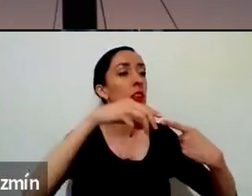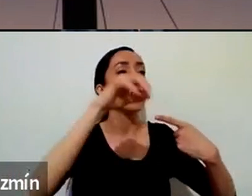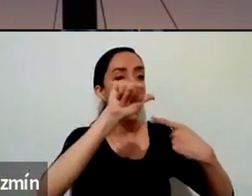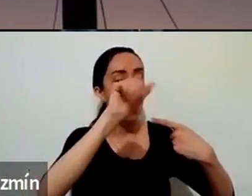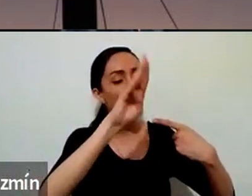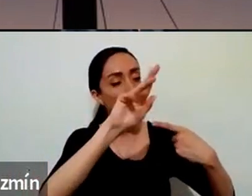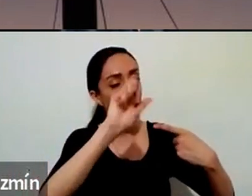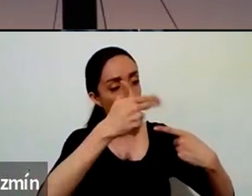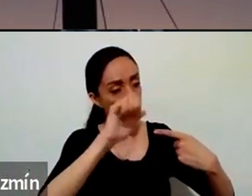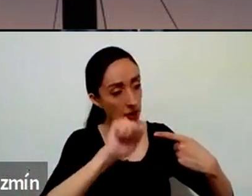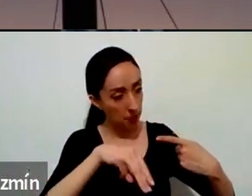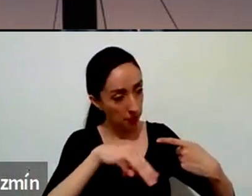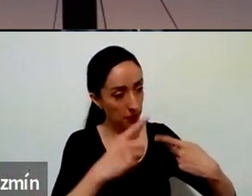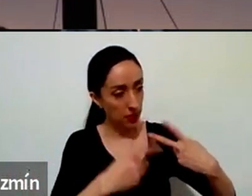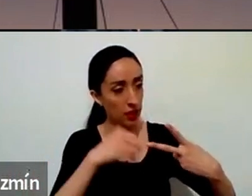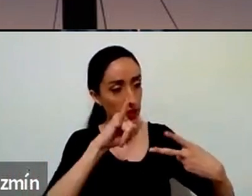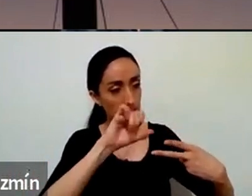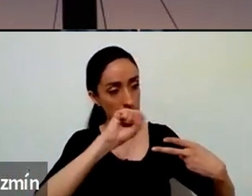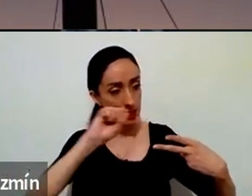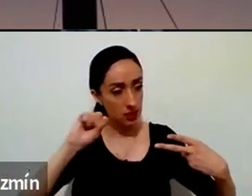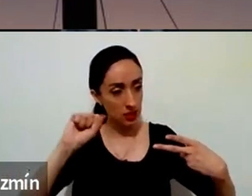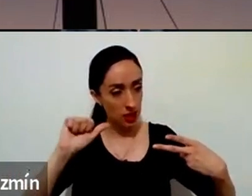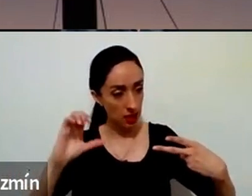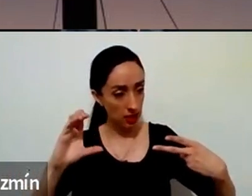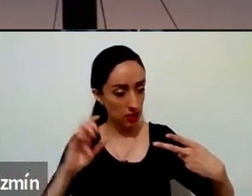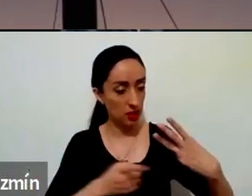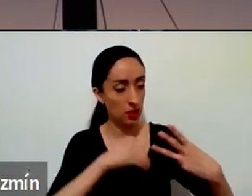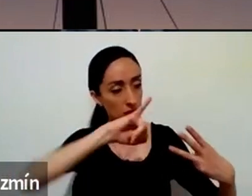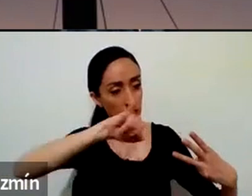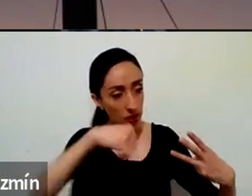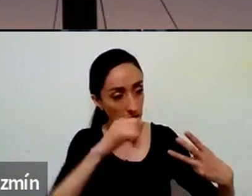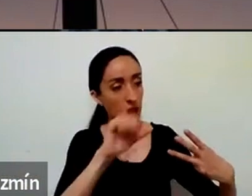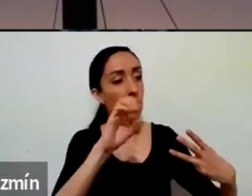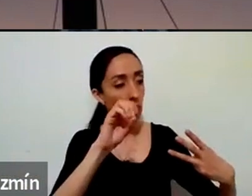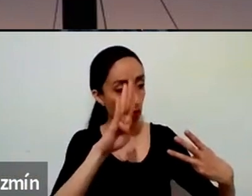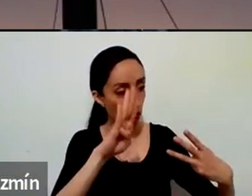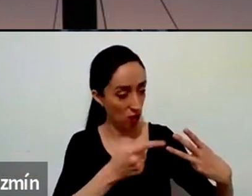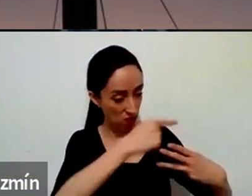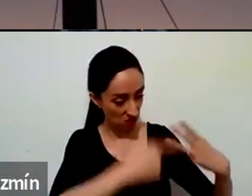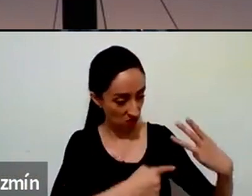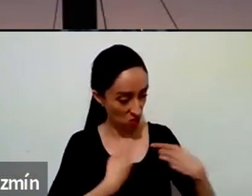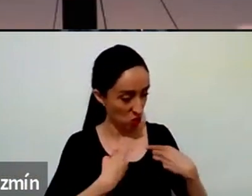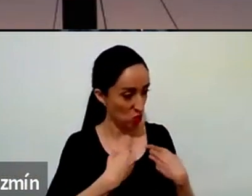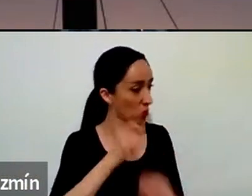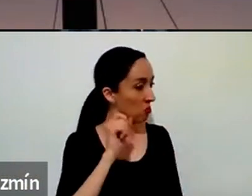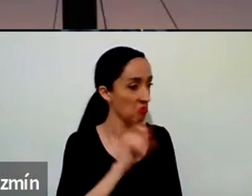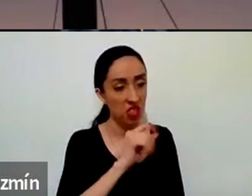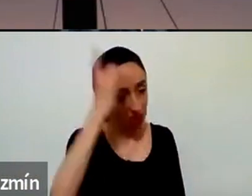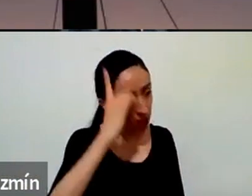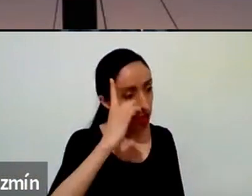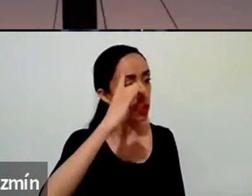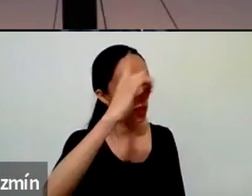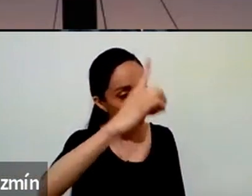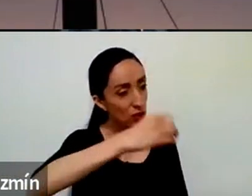envía a ustedes. Este es mi nombre para siempre, y con este nombre me han de